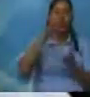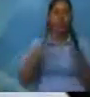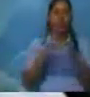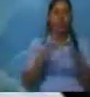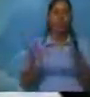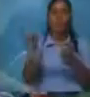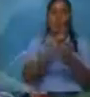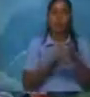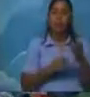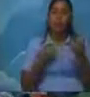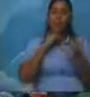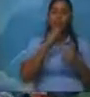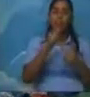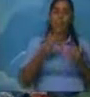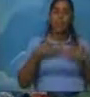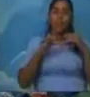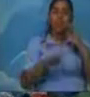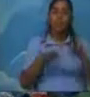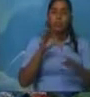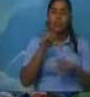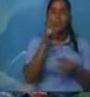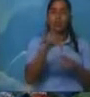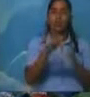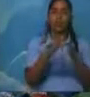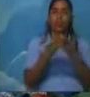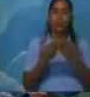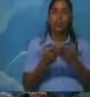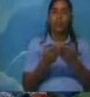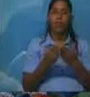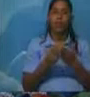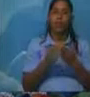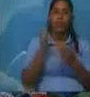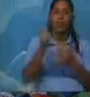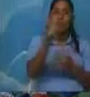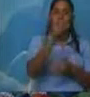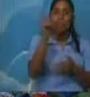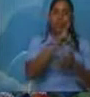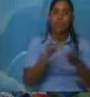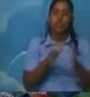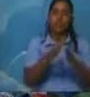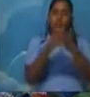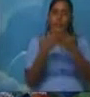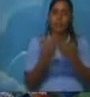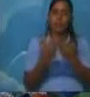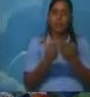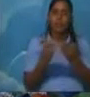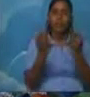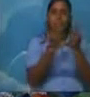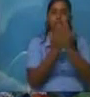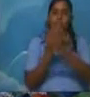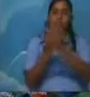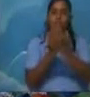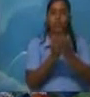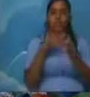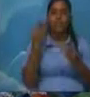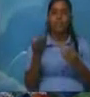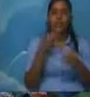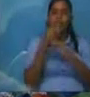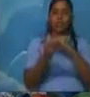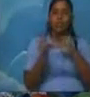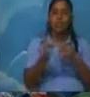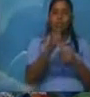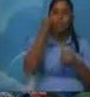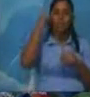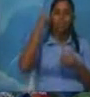lámpara es a mis pies tu palabra dijo el salmista cada cada lectura bíblica cada estudio bíblico que hacemos cada